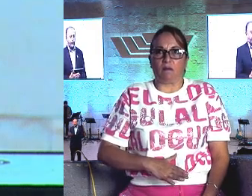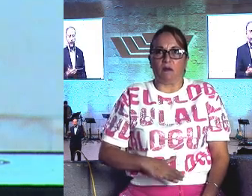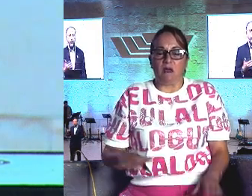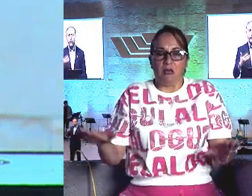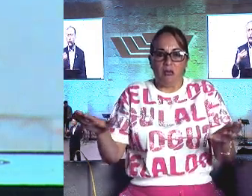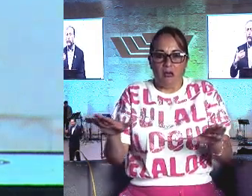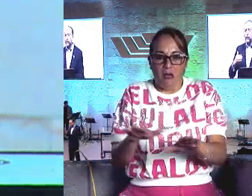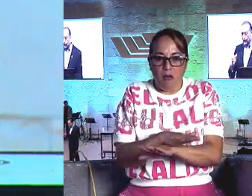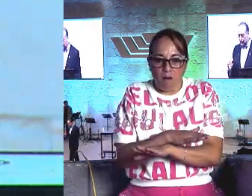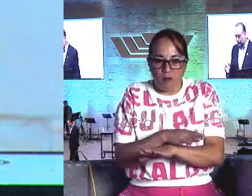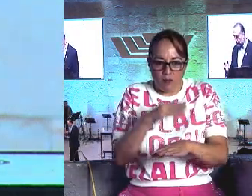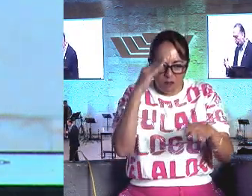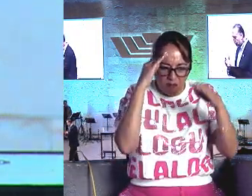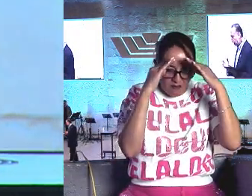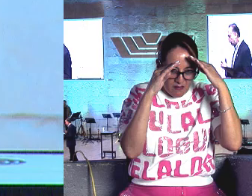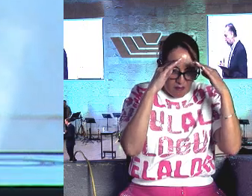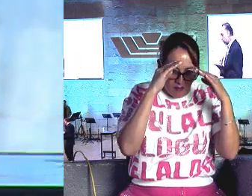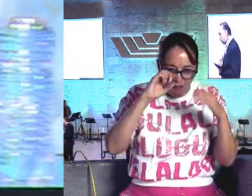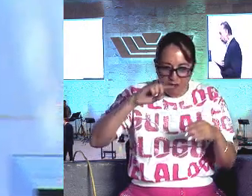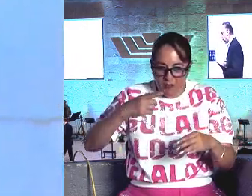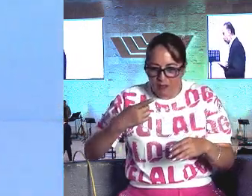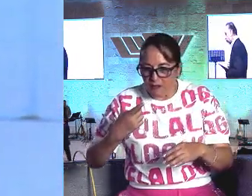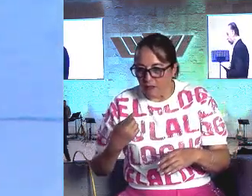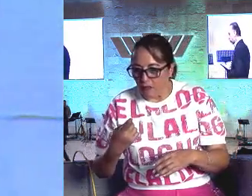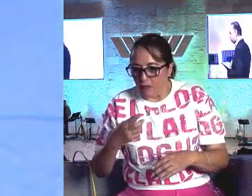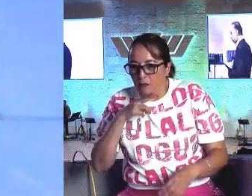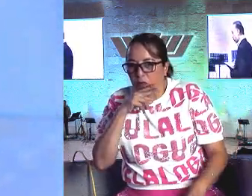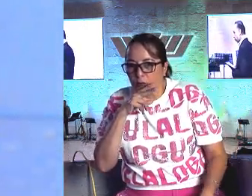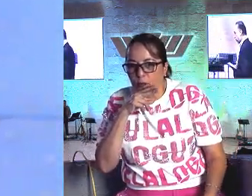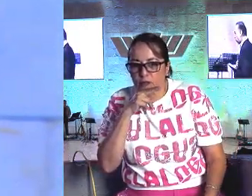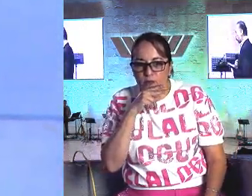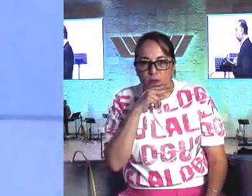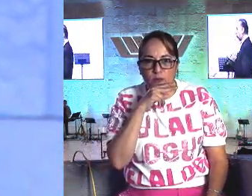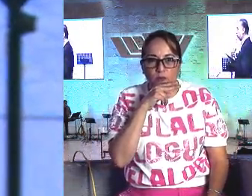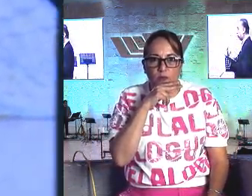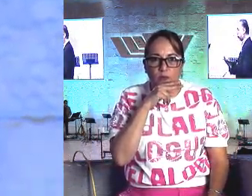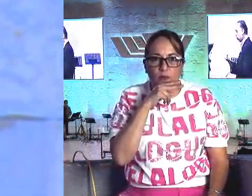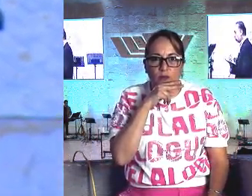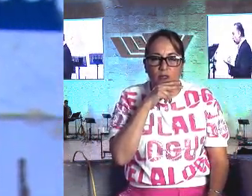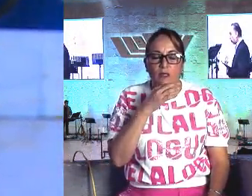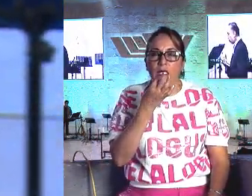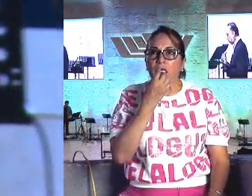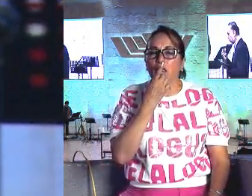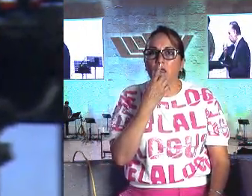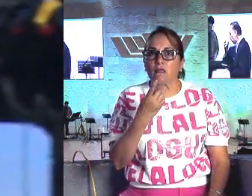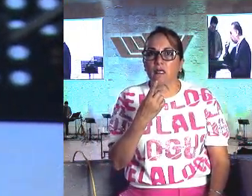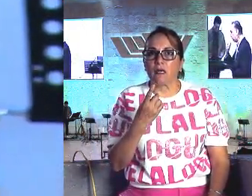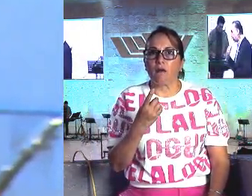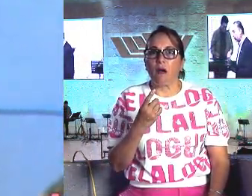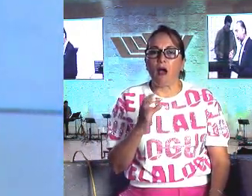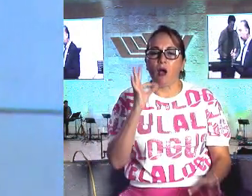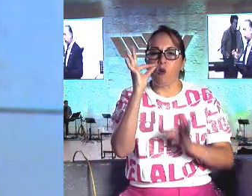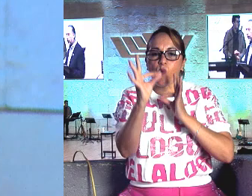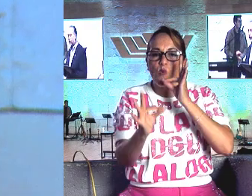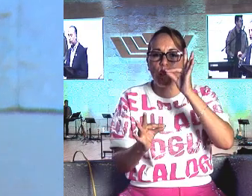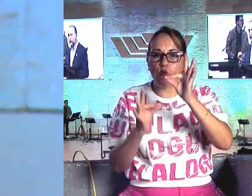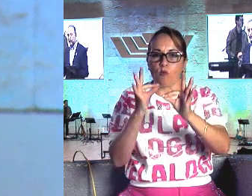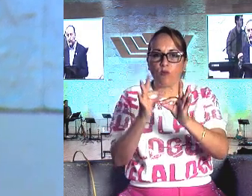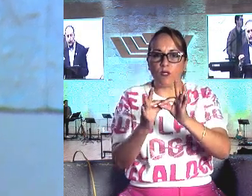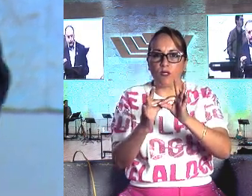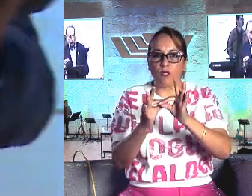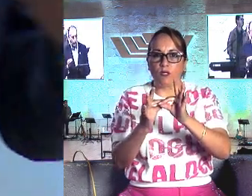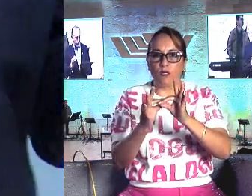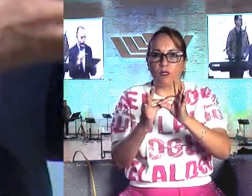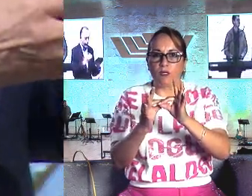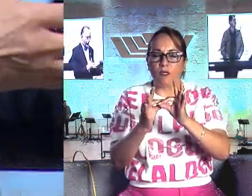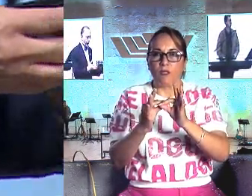Cámbiate de perspectiva y entiende: la aflicción va a cumplir un propósito de Dios en mí. O Él me quiere santificar,